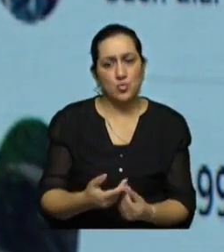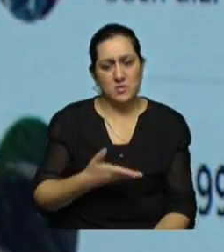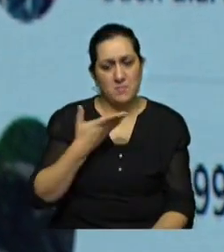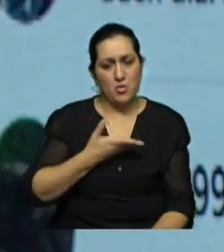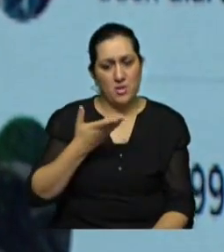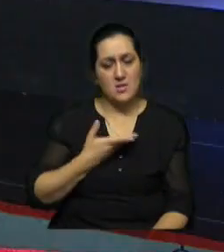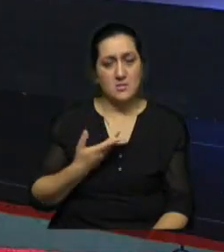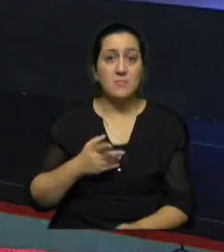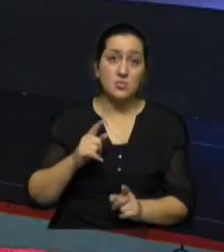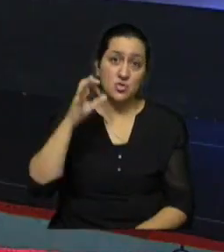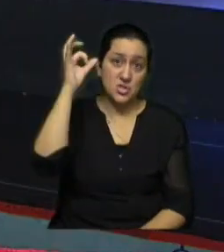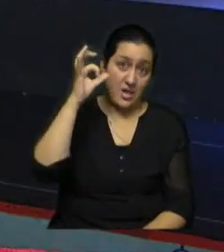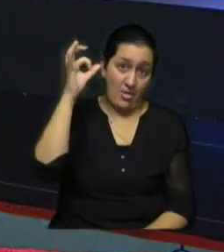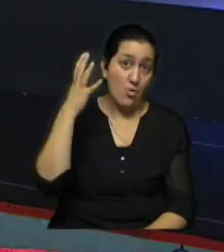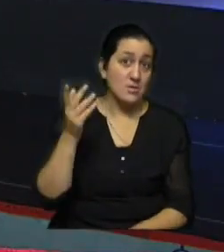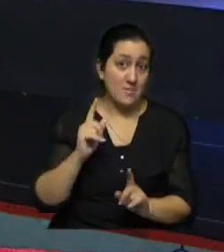y senadoras de este país.